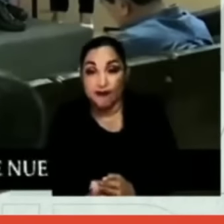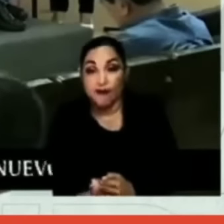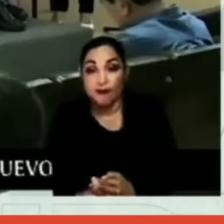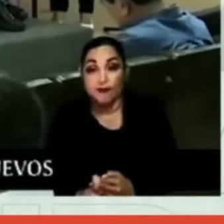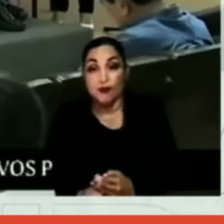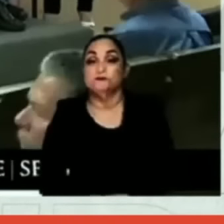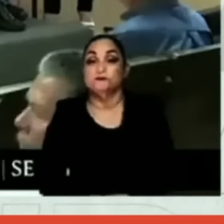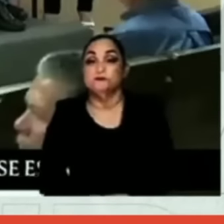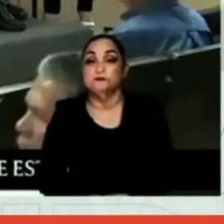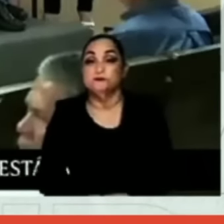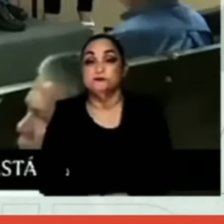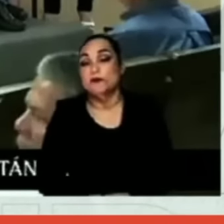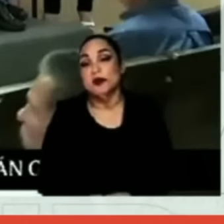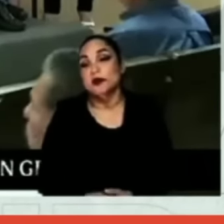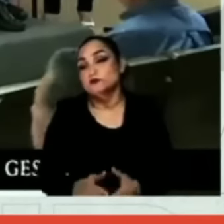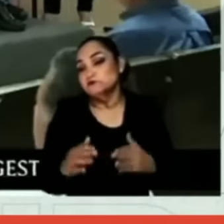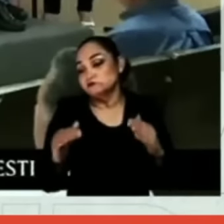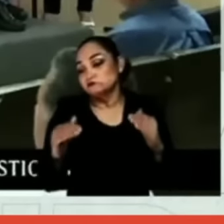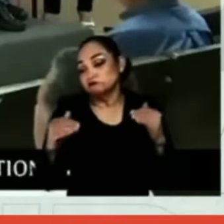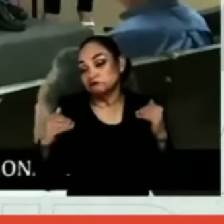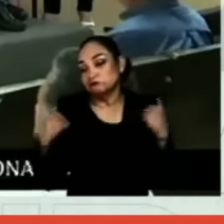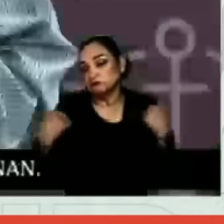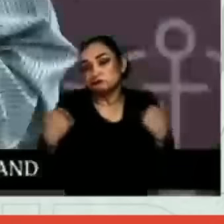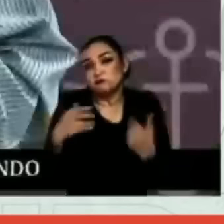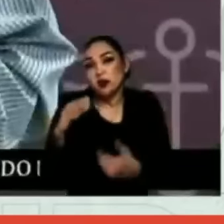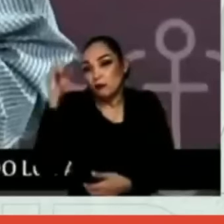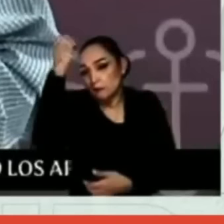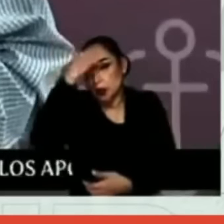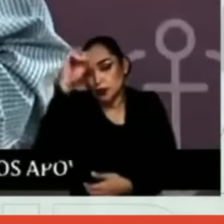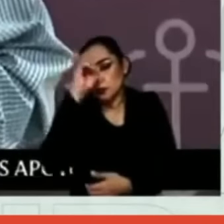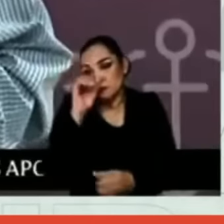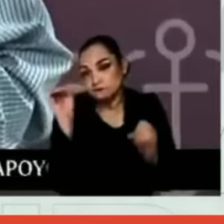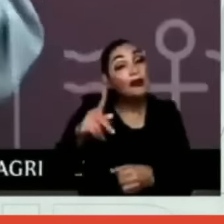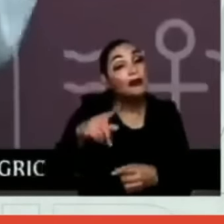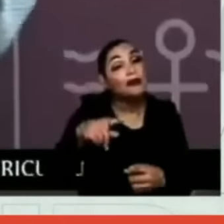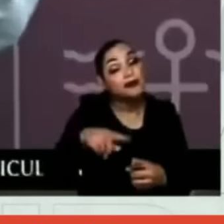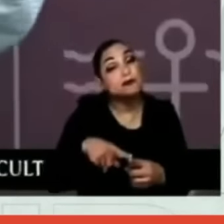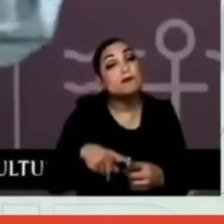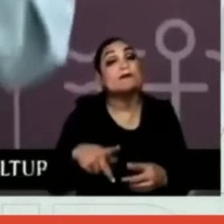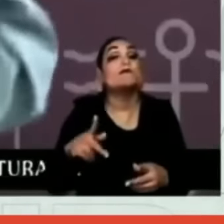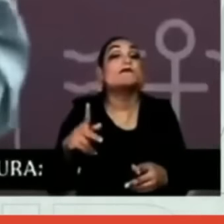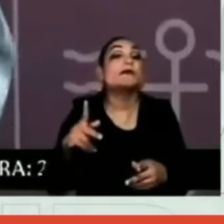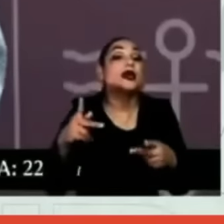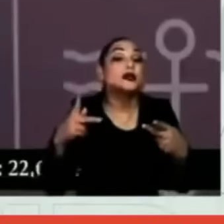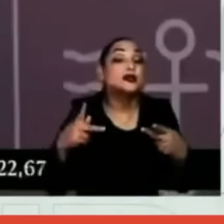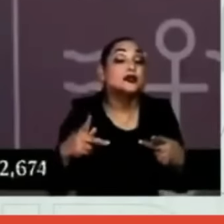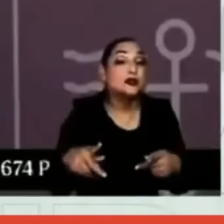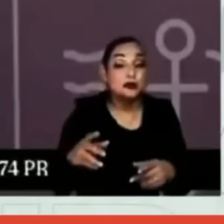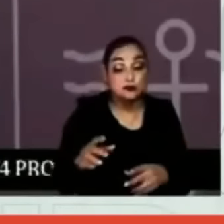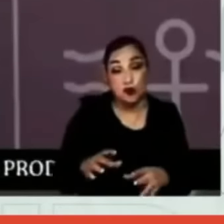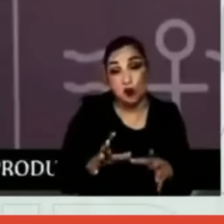servidores públicos. No, yo no tengo opinión. Ya la tuve. La opinión mía no